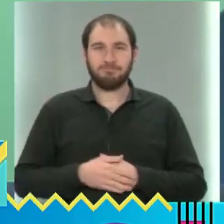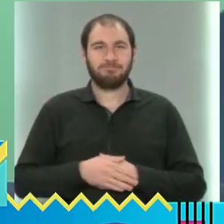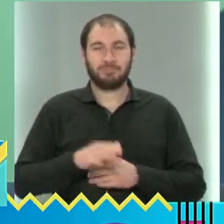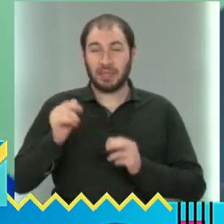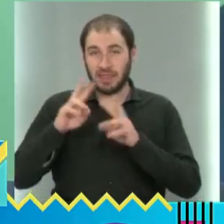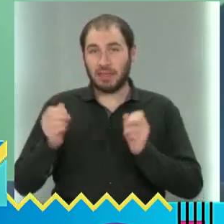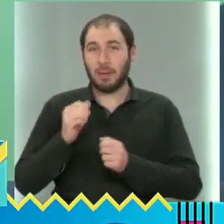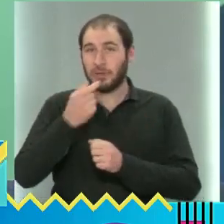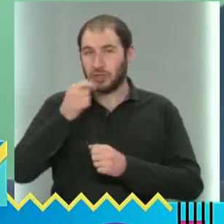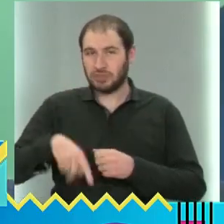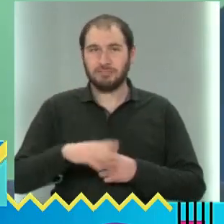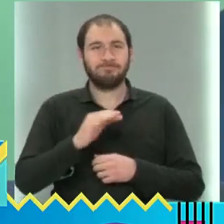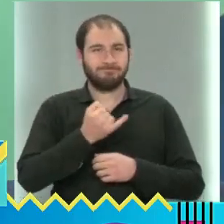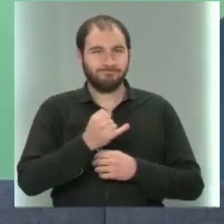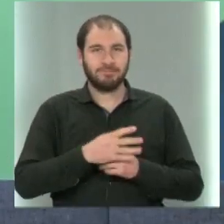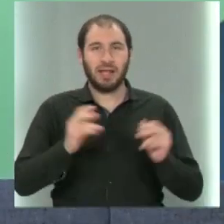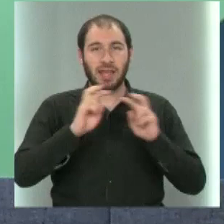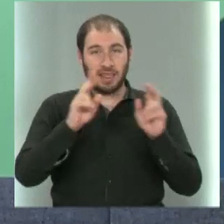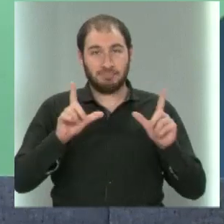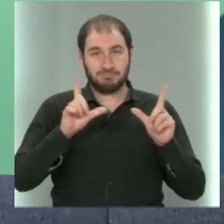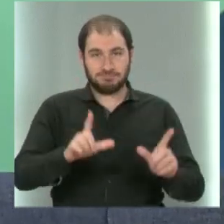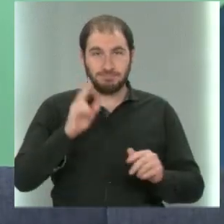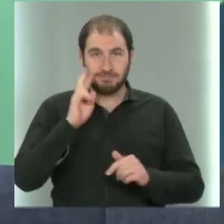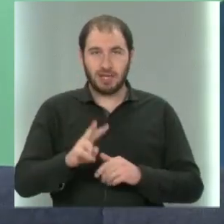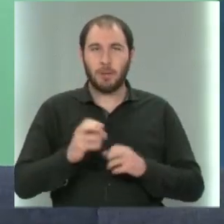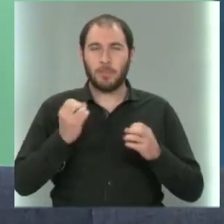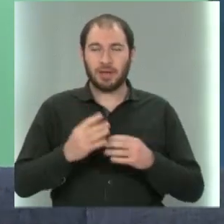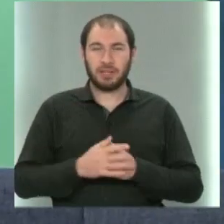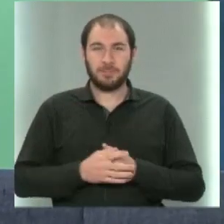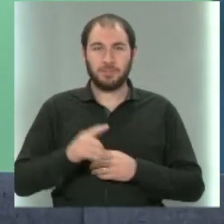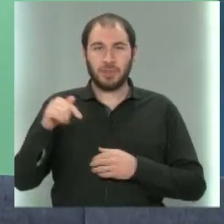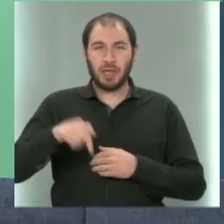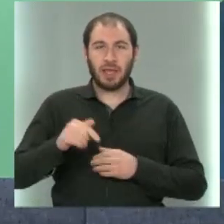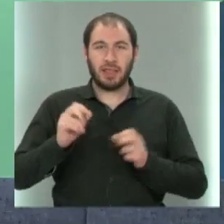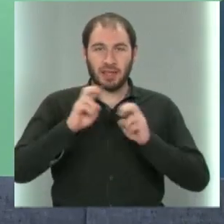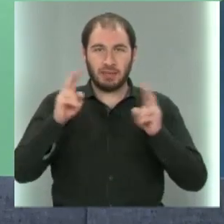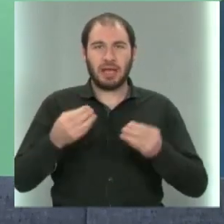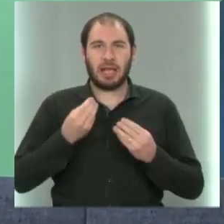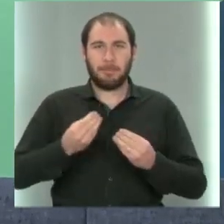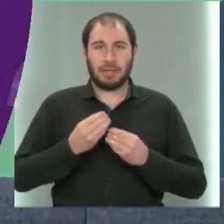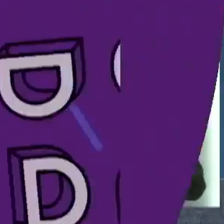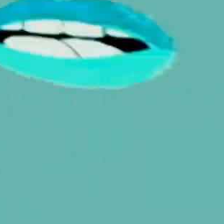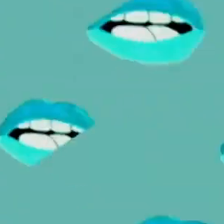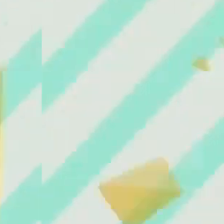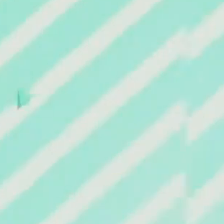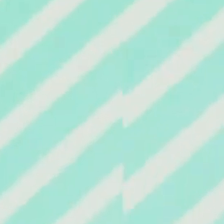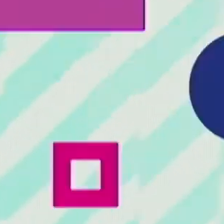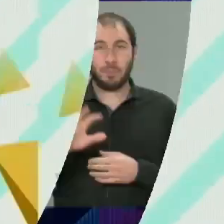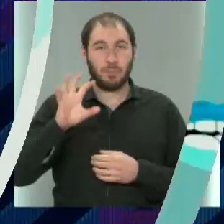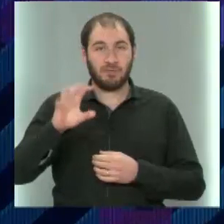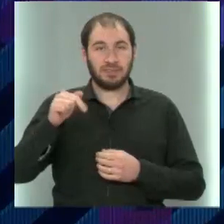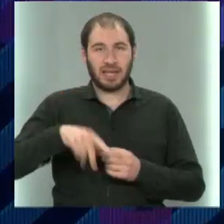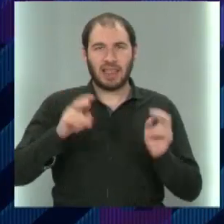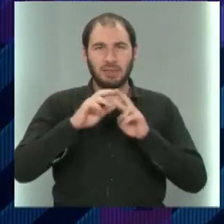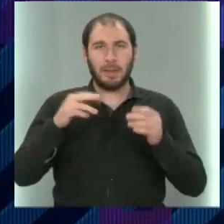tiene que ver más con la provincia de Mendoza. Así es, Fer, la columna que los vamos a invitar a verla porque esto ya de alguna forma tiene que ver ya con la situación que tenemos en la provincia